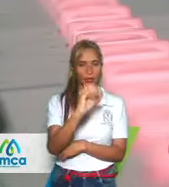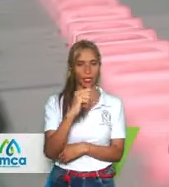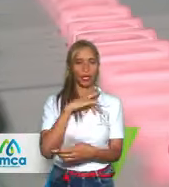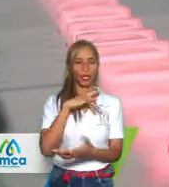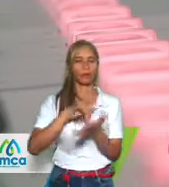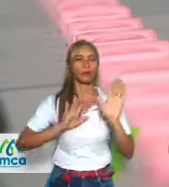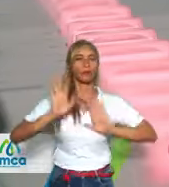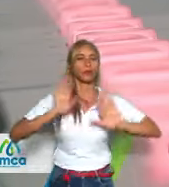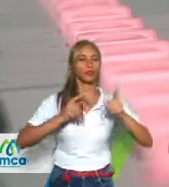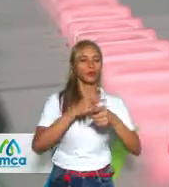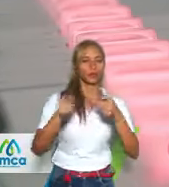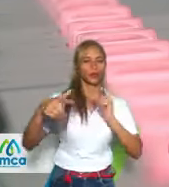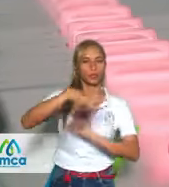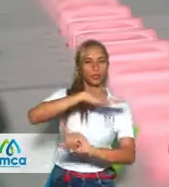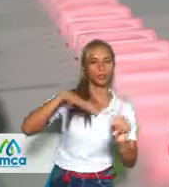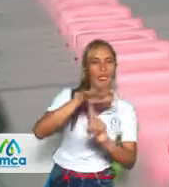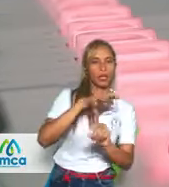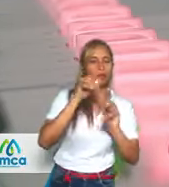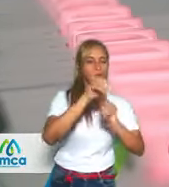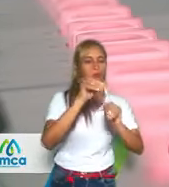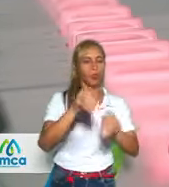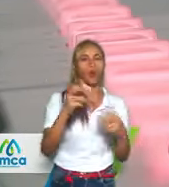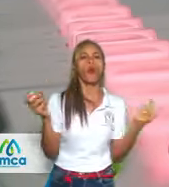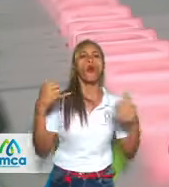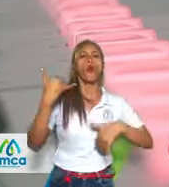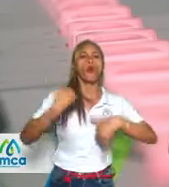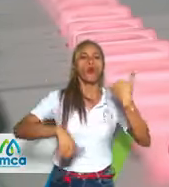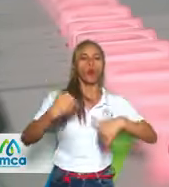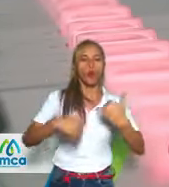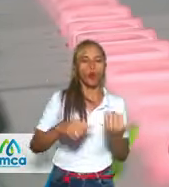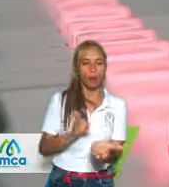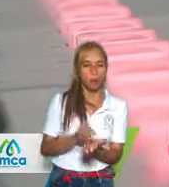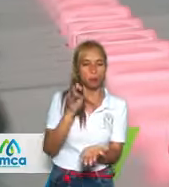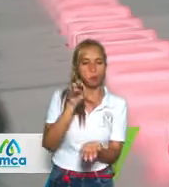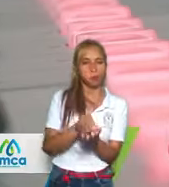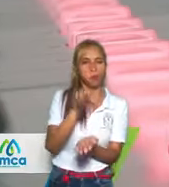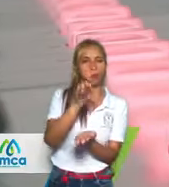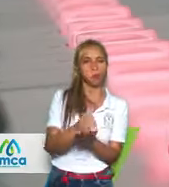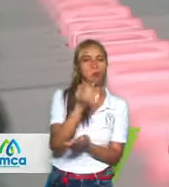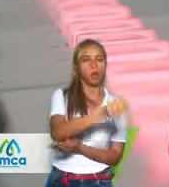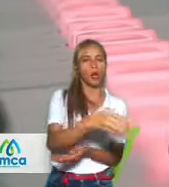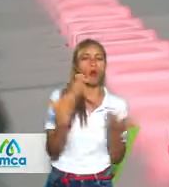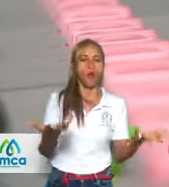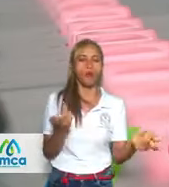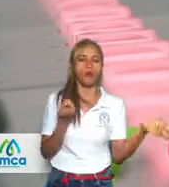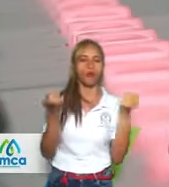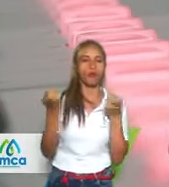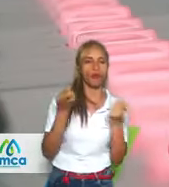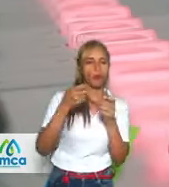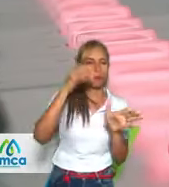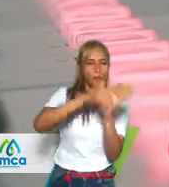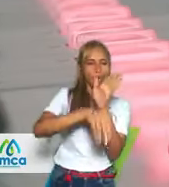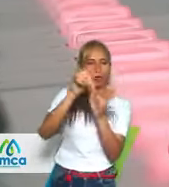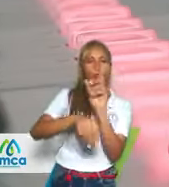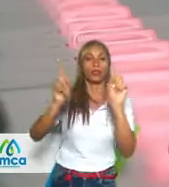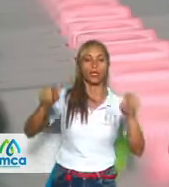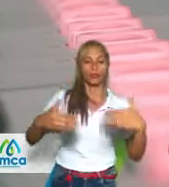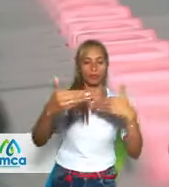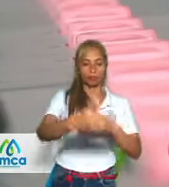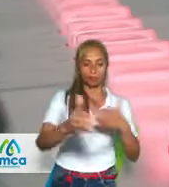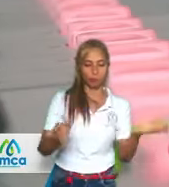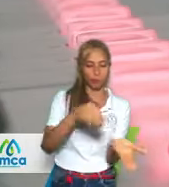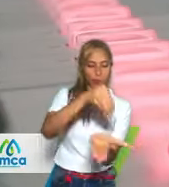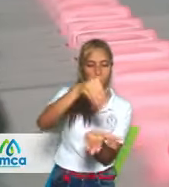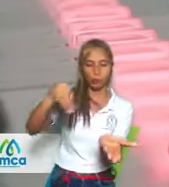sensibilizaciones lúdicas con el juego de la rana sobre gestión integral de residuos sólidos. A su vez, con una maqueta se explicó de las presiones ambientales negativas